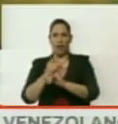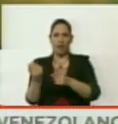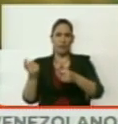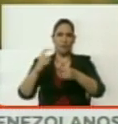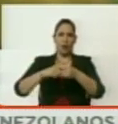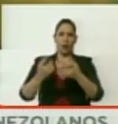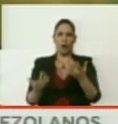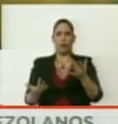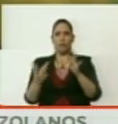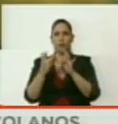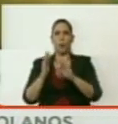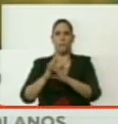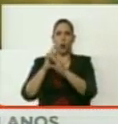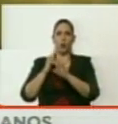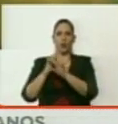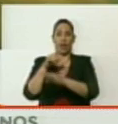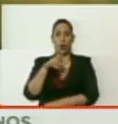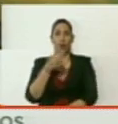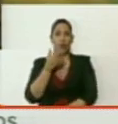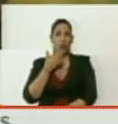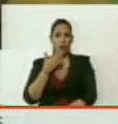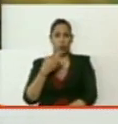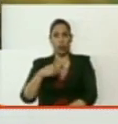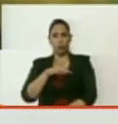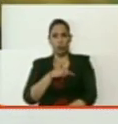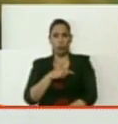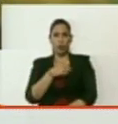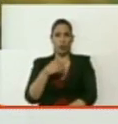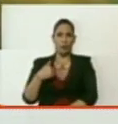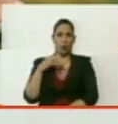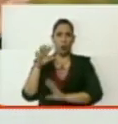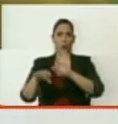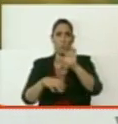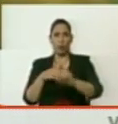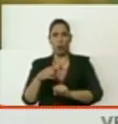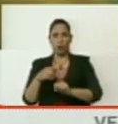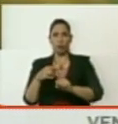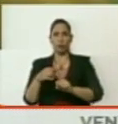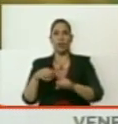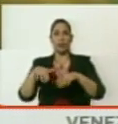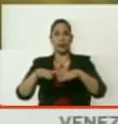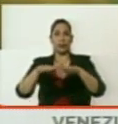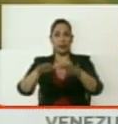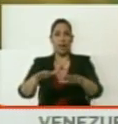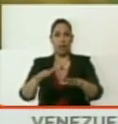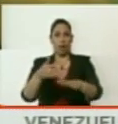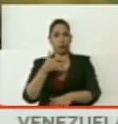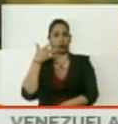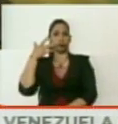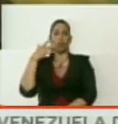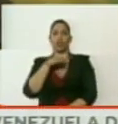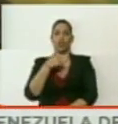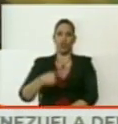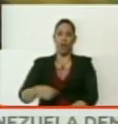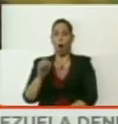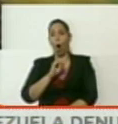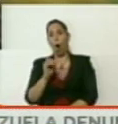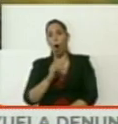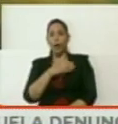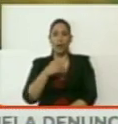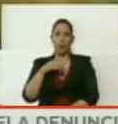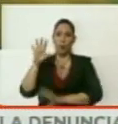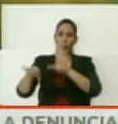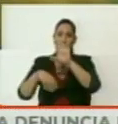bloqueo. Es decir, que si queremos comprar telas de lujo en China, o queremos comprar tratamientos para